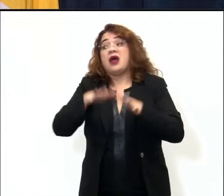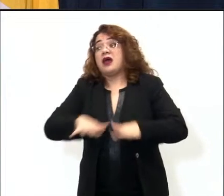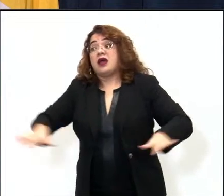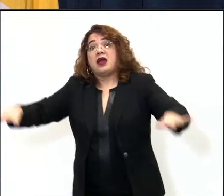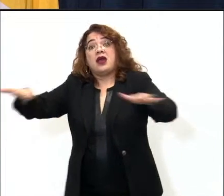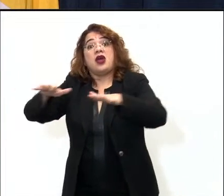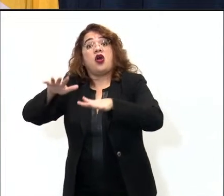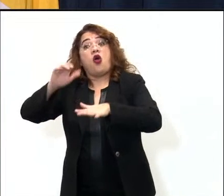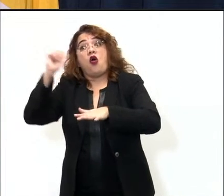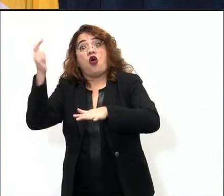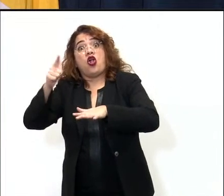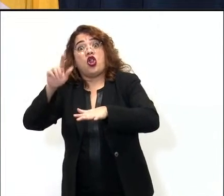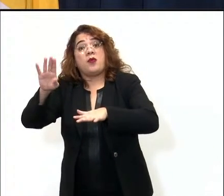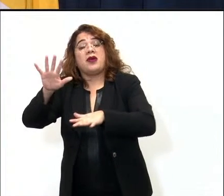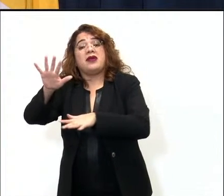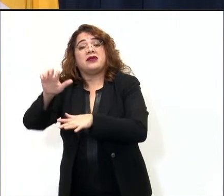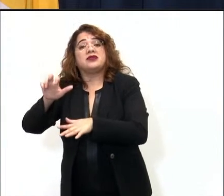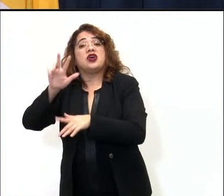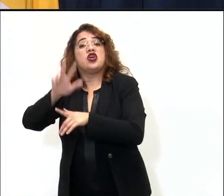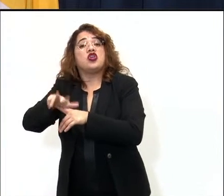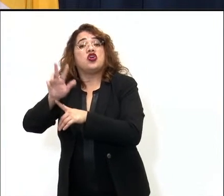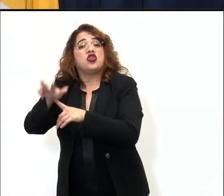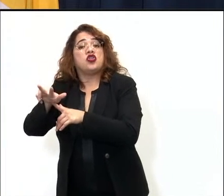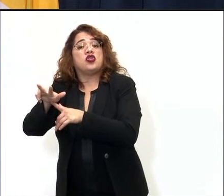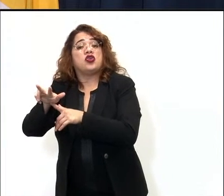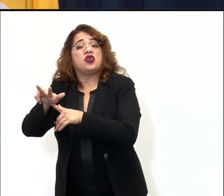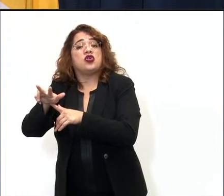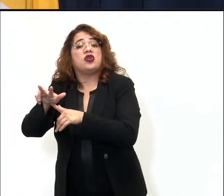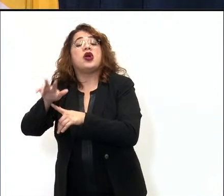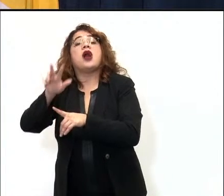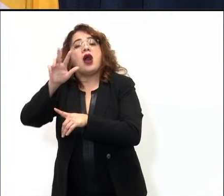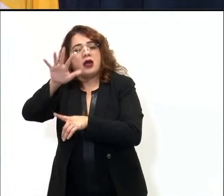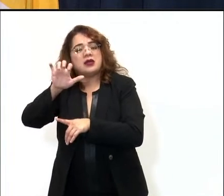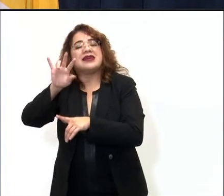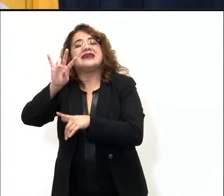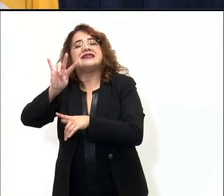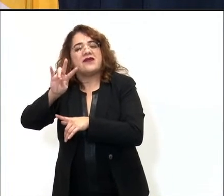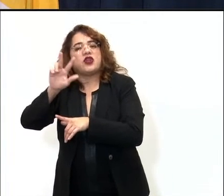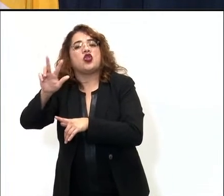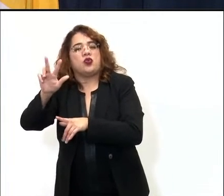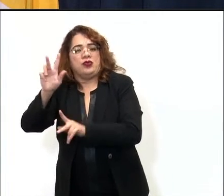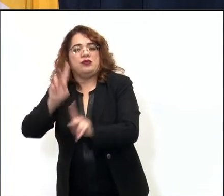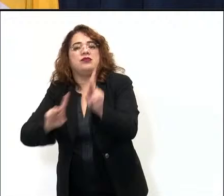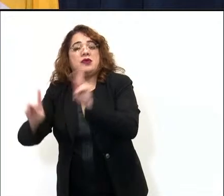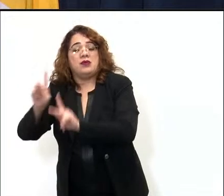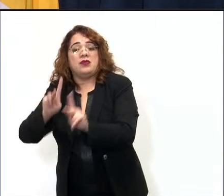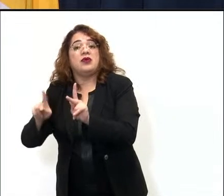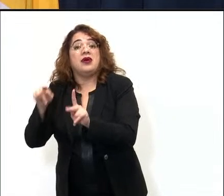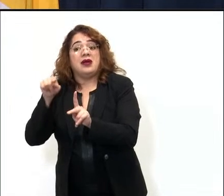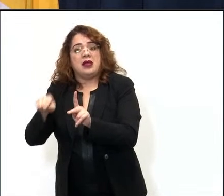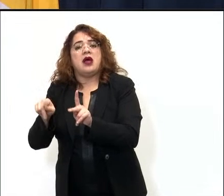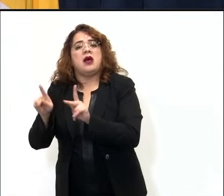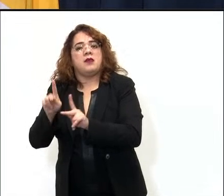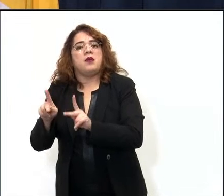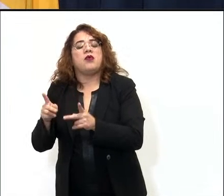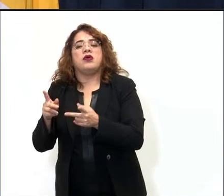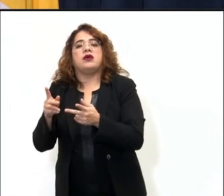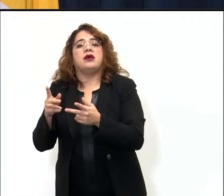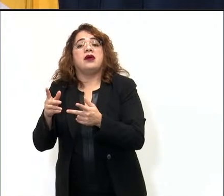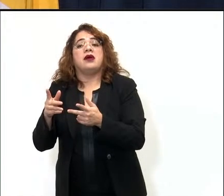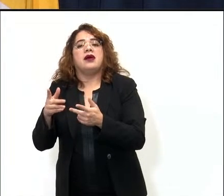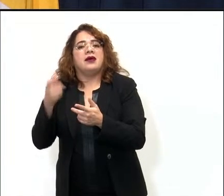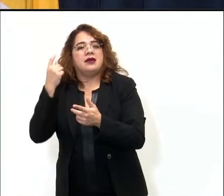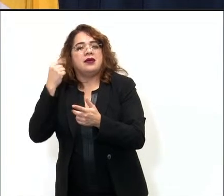a 573 personas hospitalizadas. Esto es un aumento de